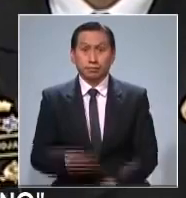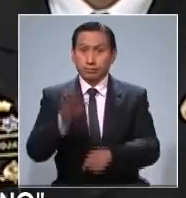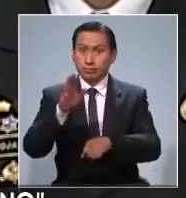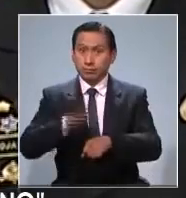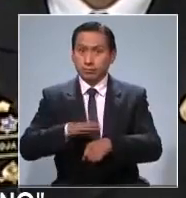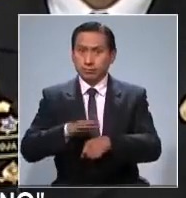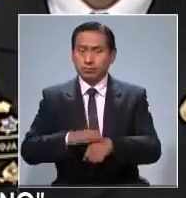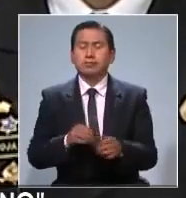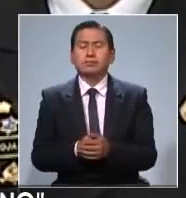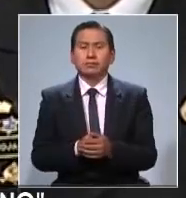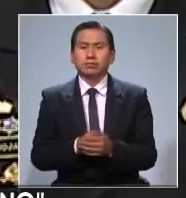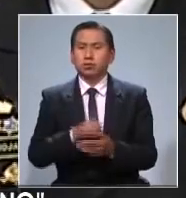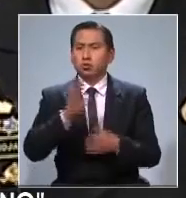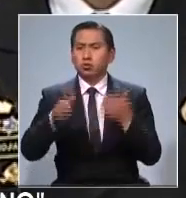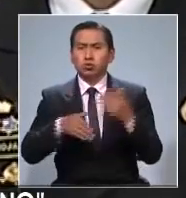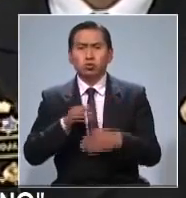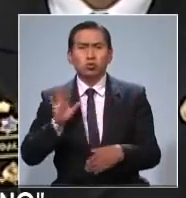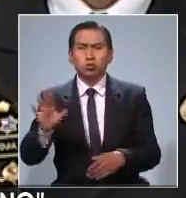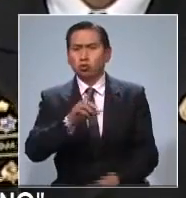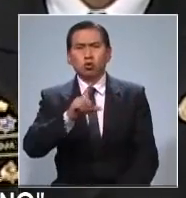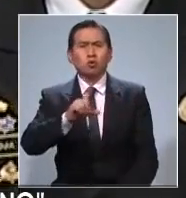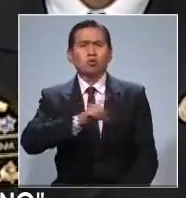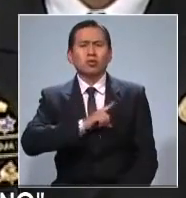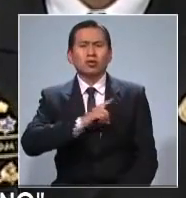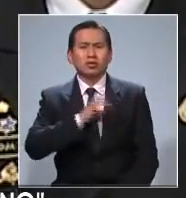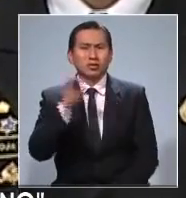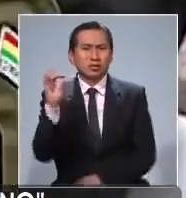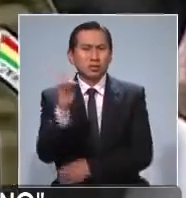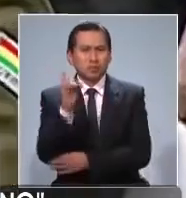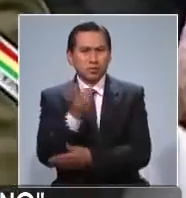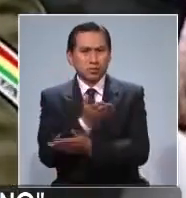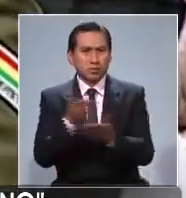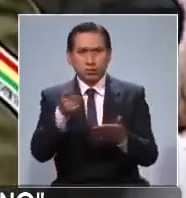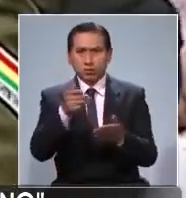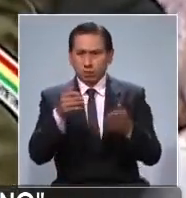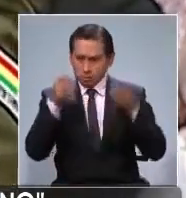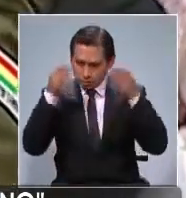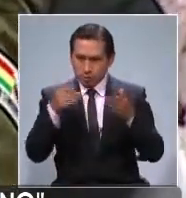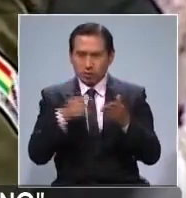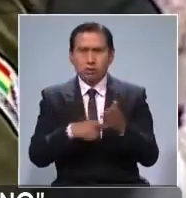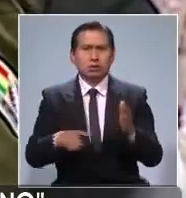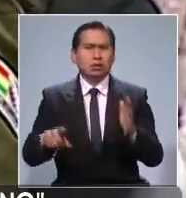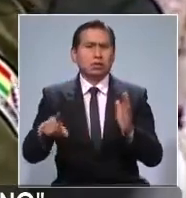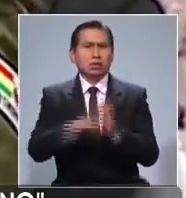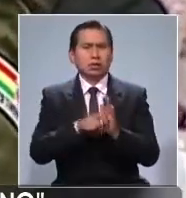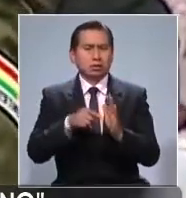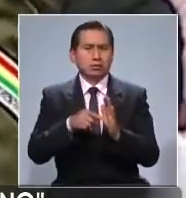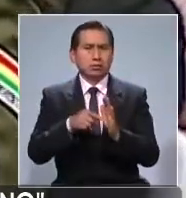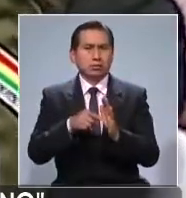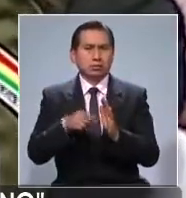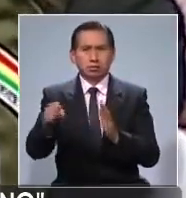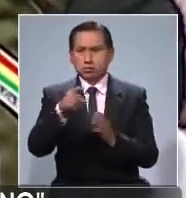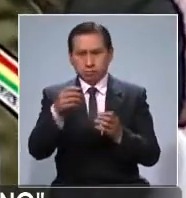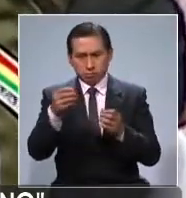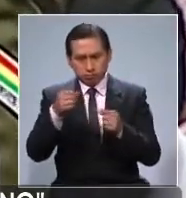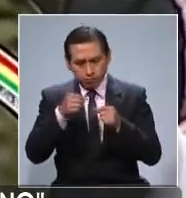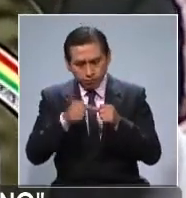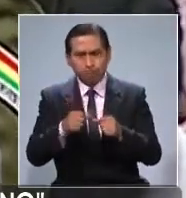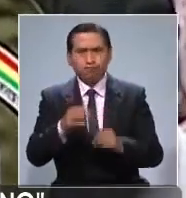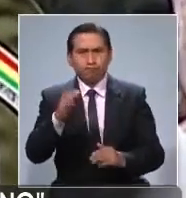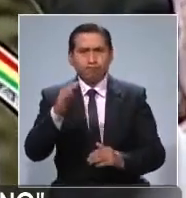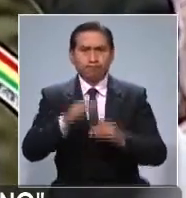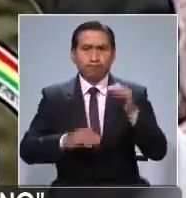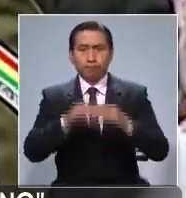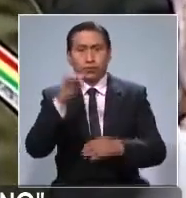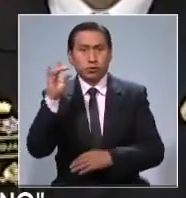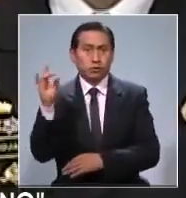exhortamos a toda la policía boliviana a enmarcarse en la normativa y a seguir construyendo